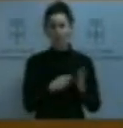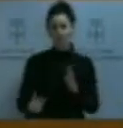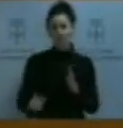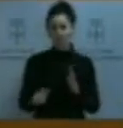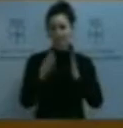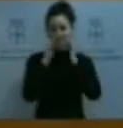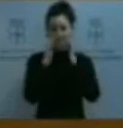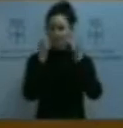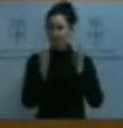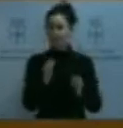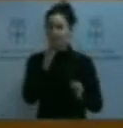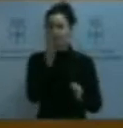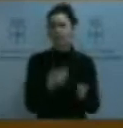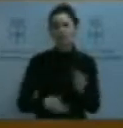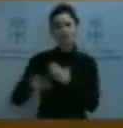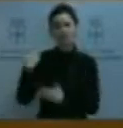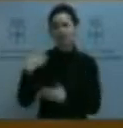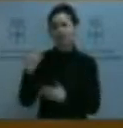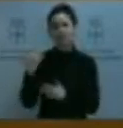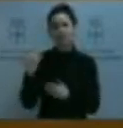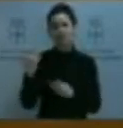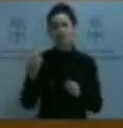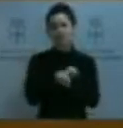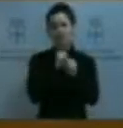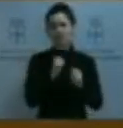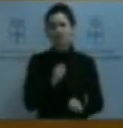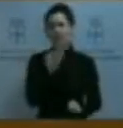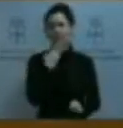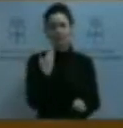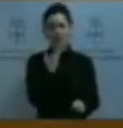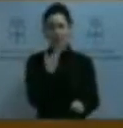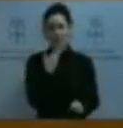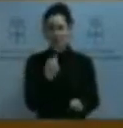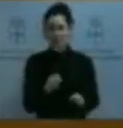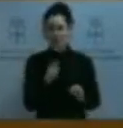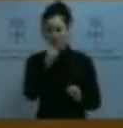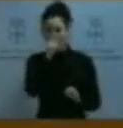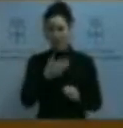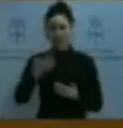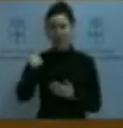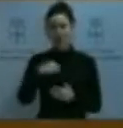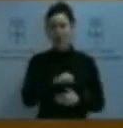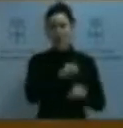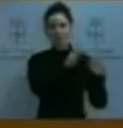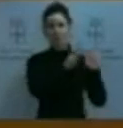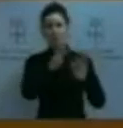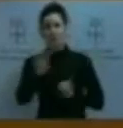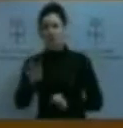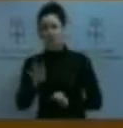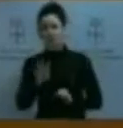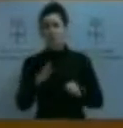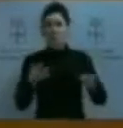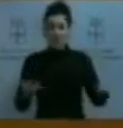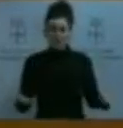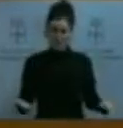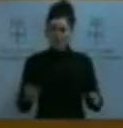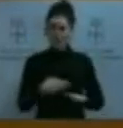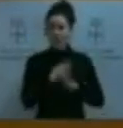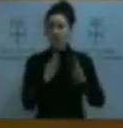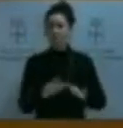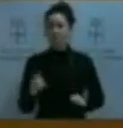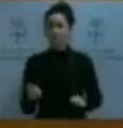desconocido en el año 84. Señorías, al final lo que creo que tenemos que poner de manifiesto y de